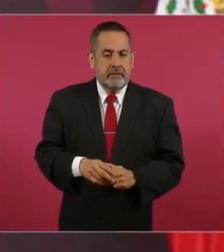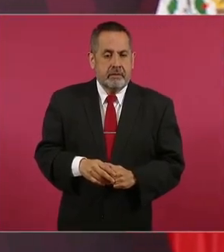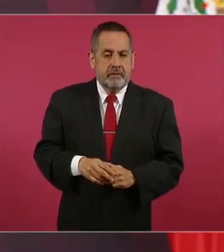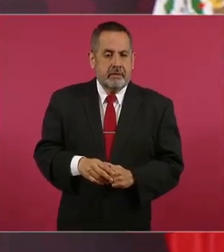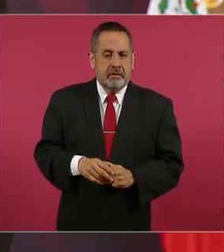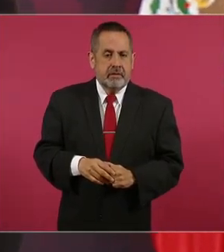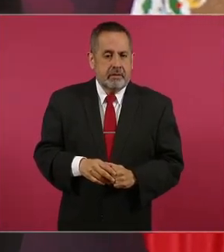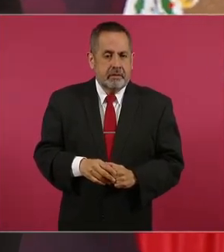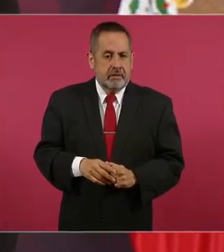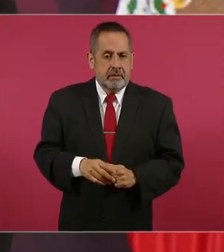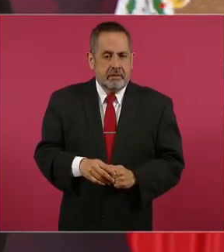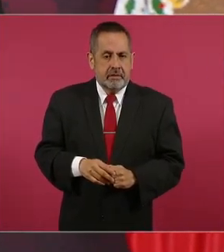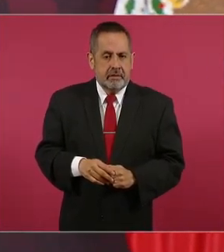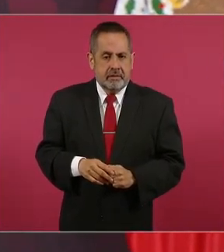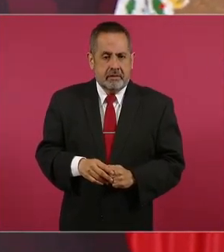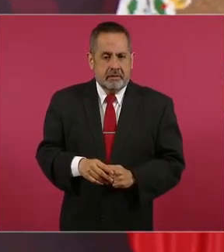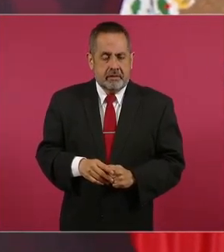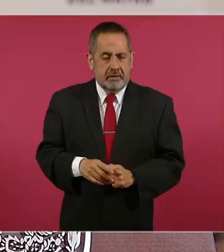una